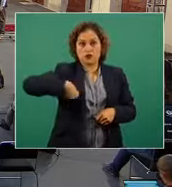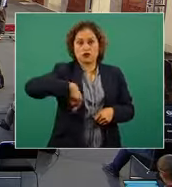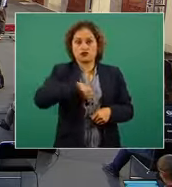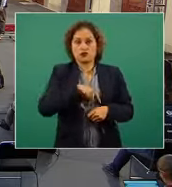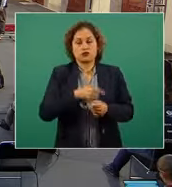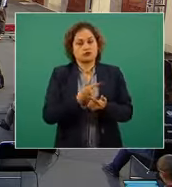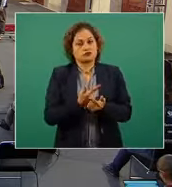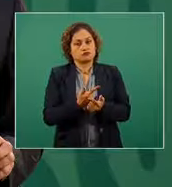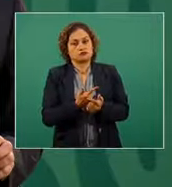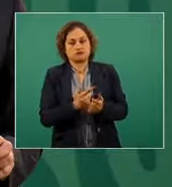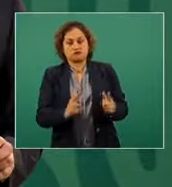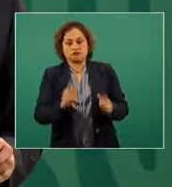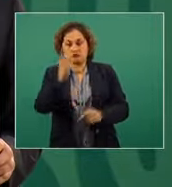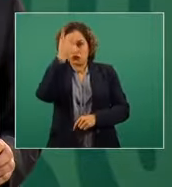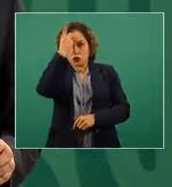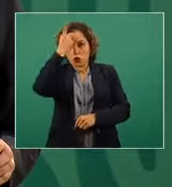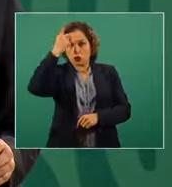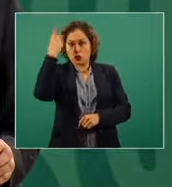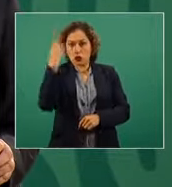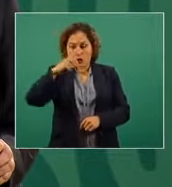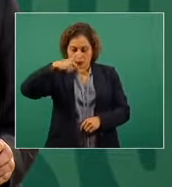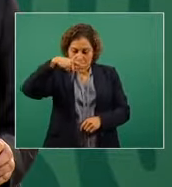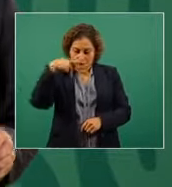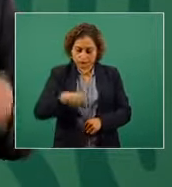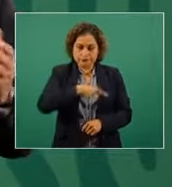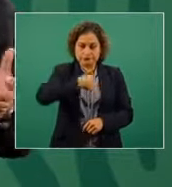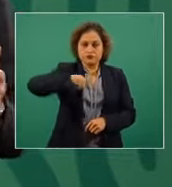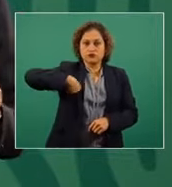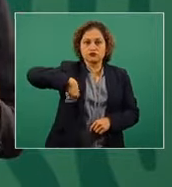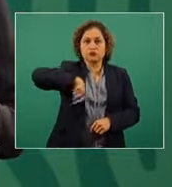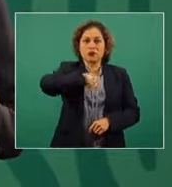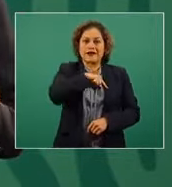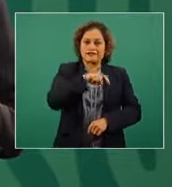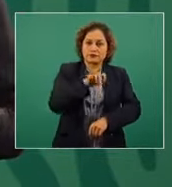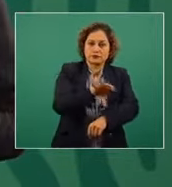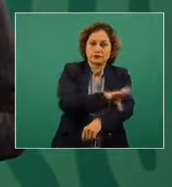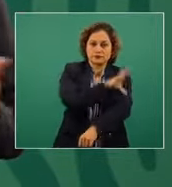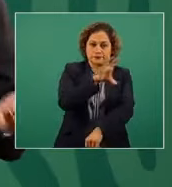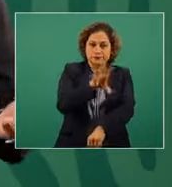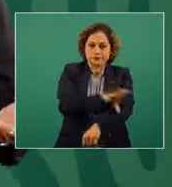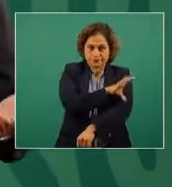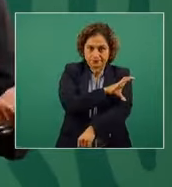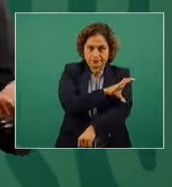sobre el sector energético. Pero